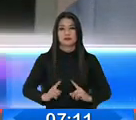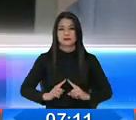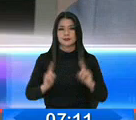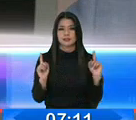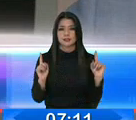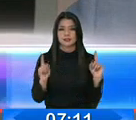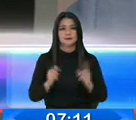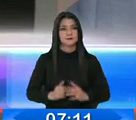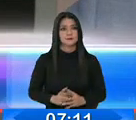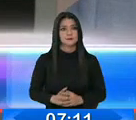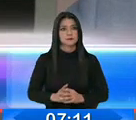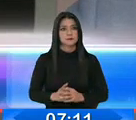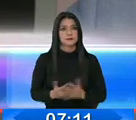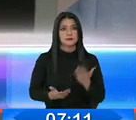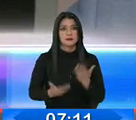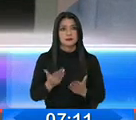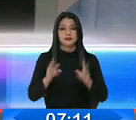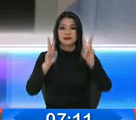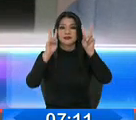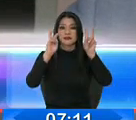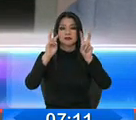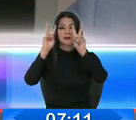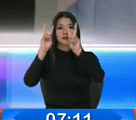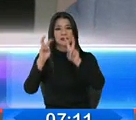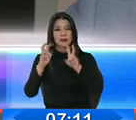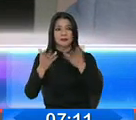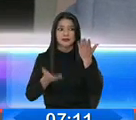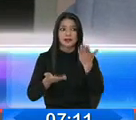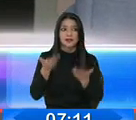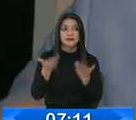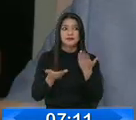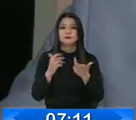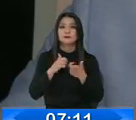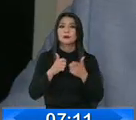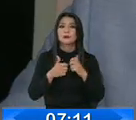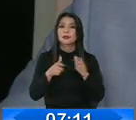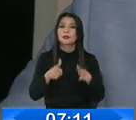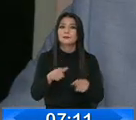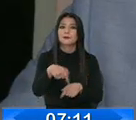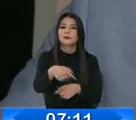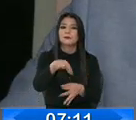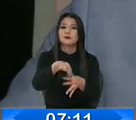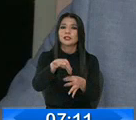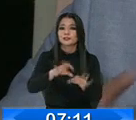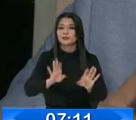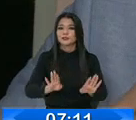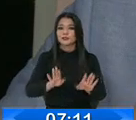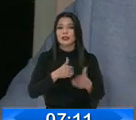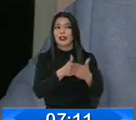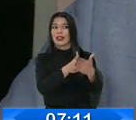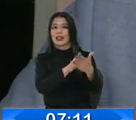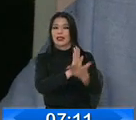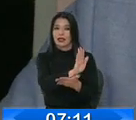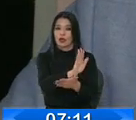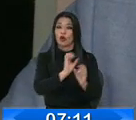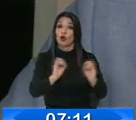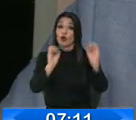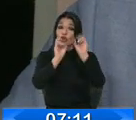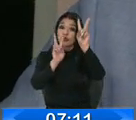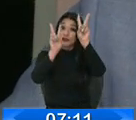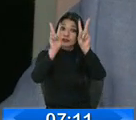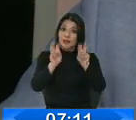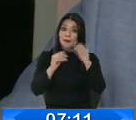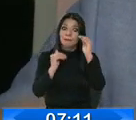pues seguramente no se tratarán temáticas que podrían generar resistencias en los votantes. O tal vez se tratarán temáticas